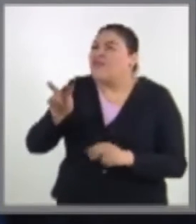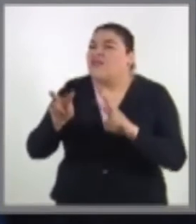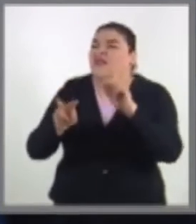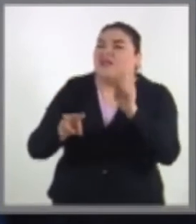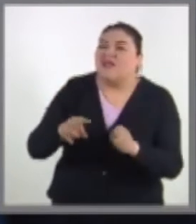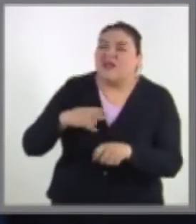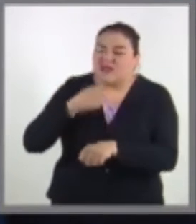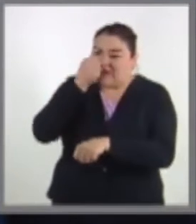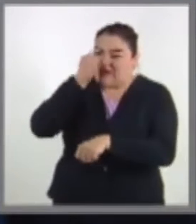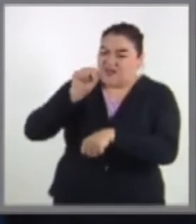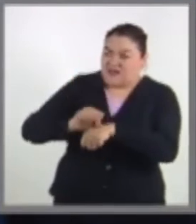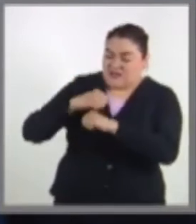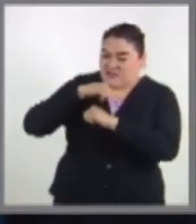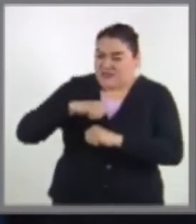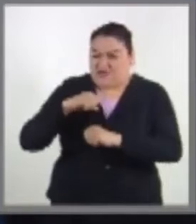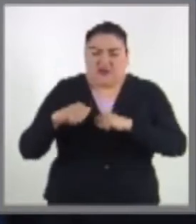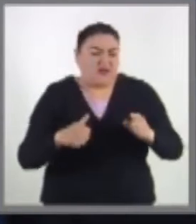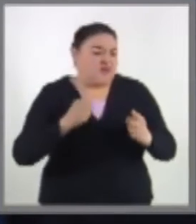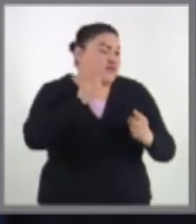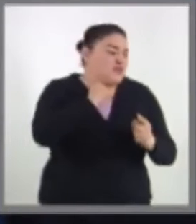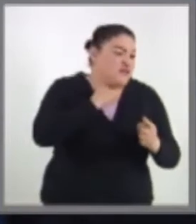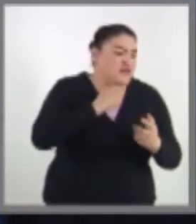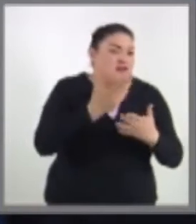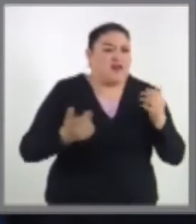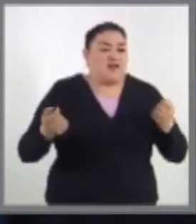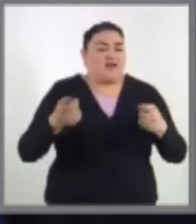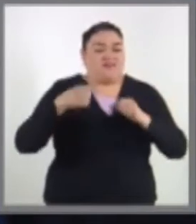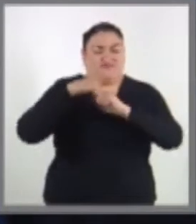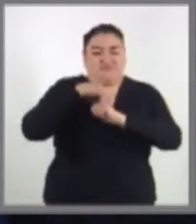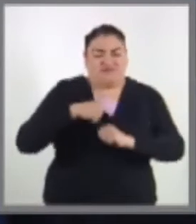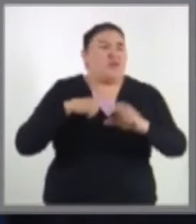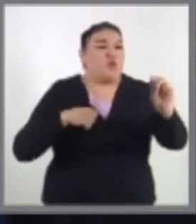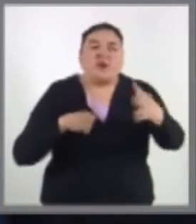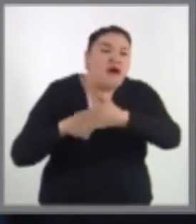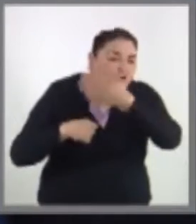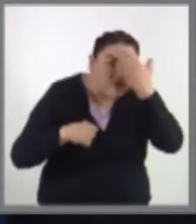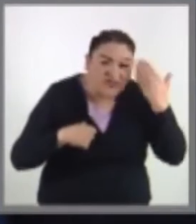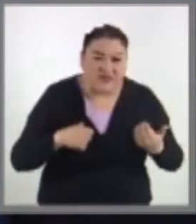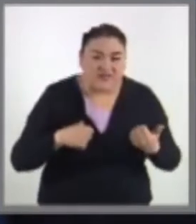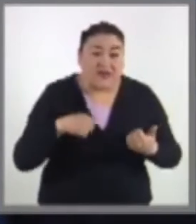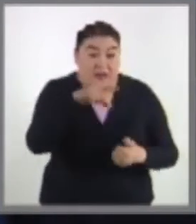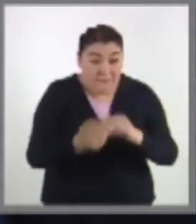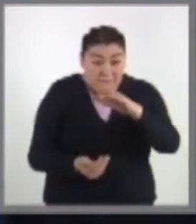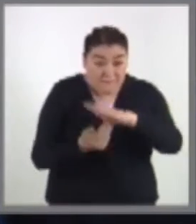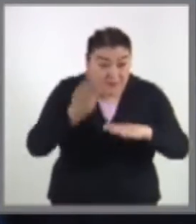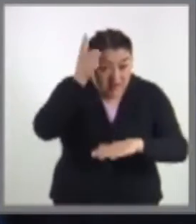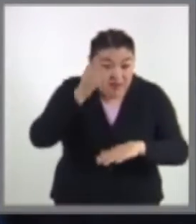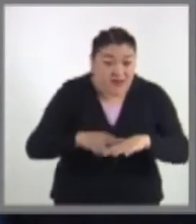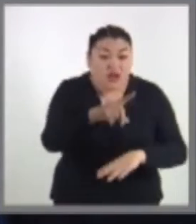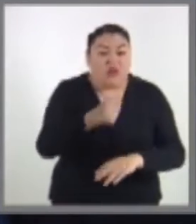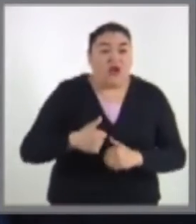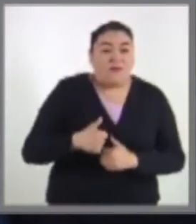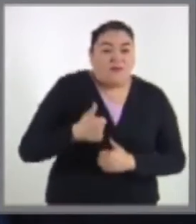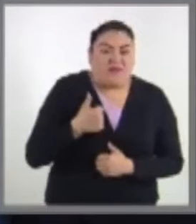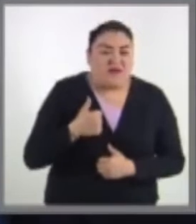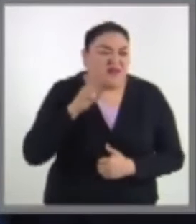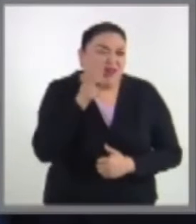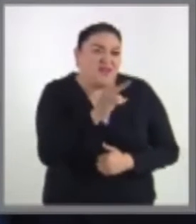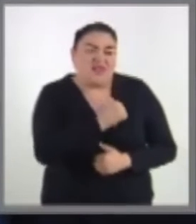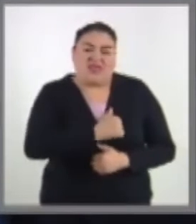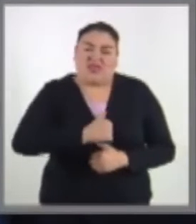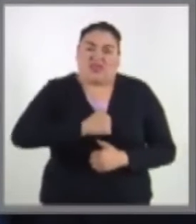ser secretario de Estado, ser senador y ya no estar en el poder. Usted ha usado esta mesa directiva de manera lamentable.